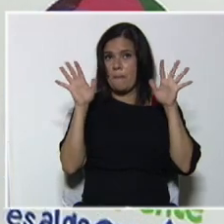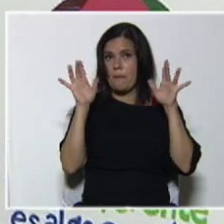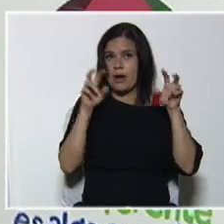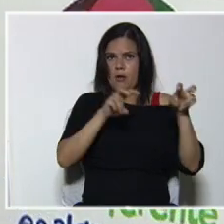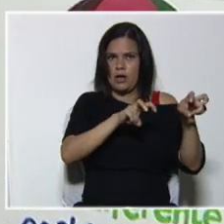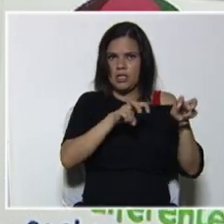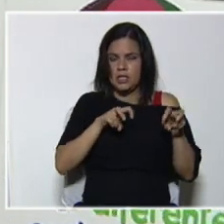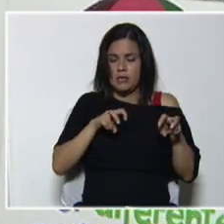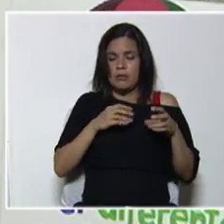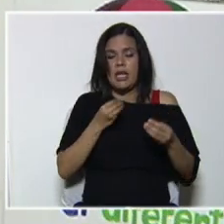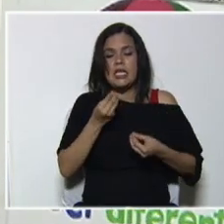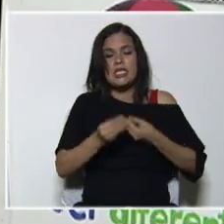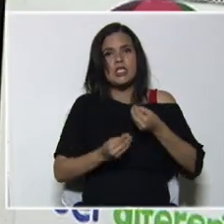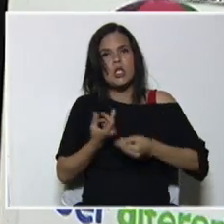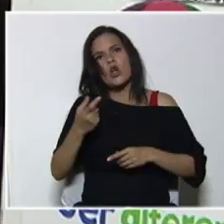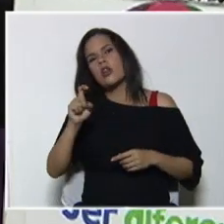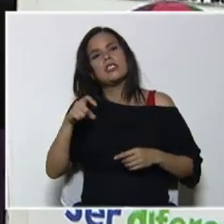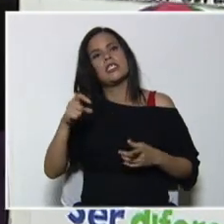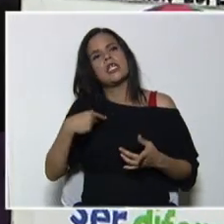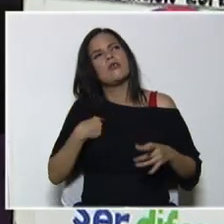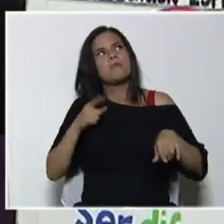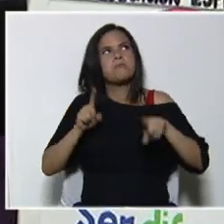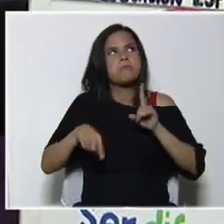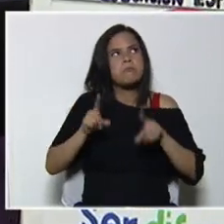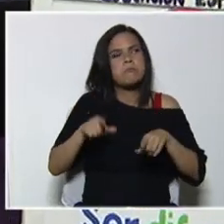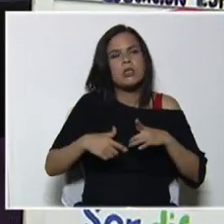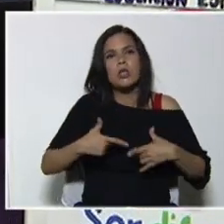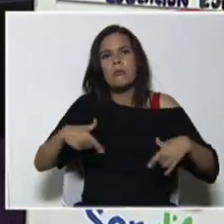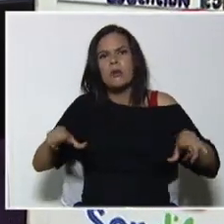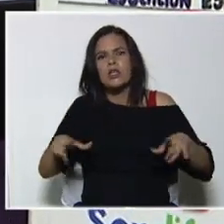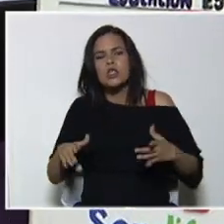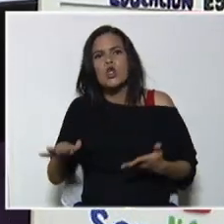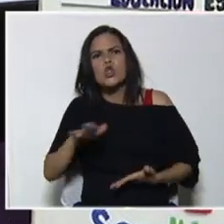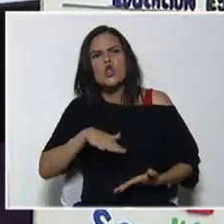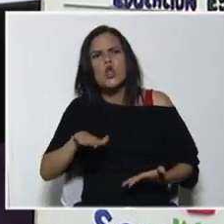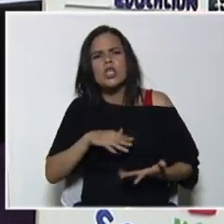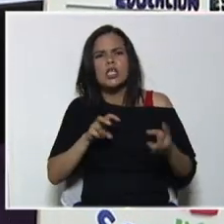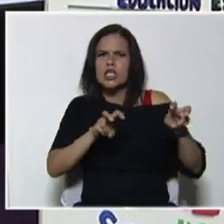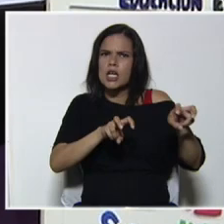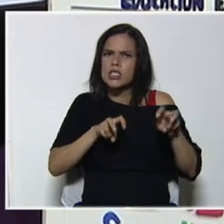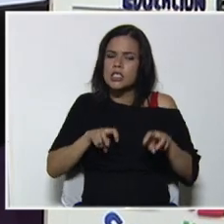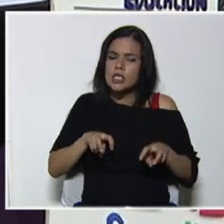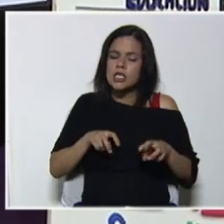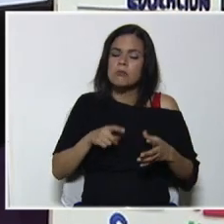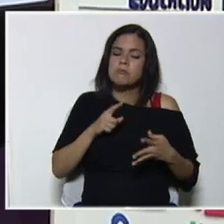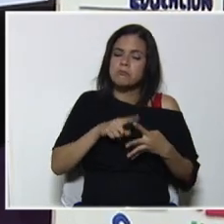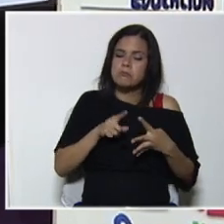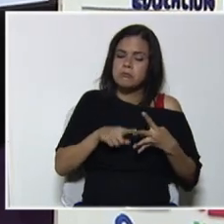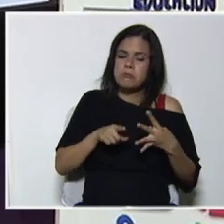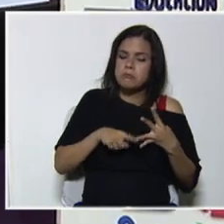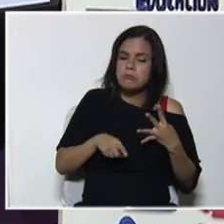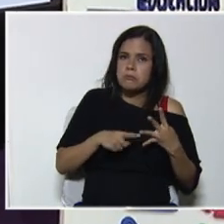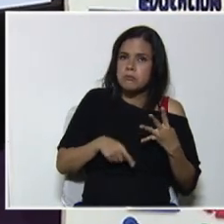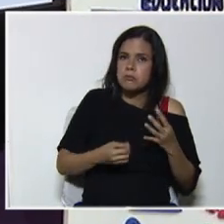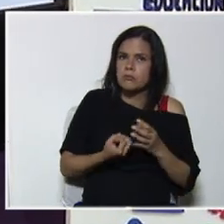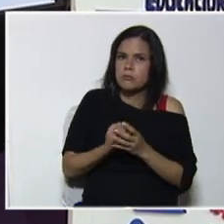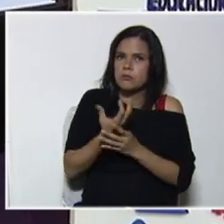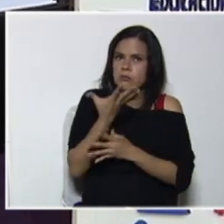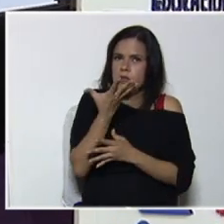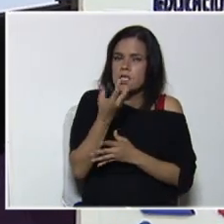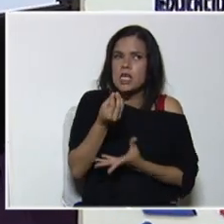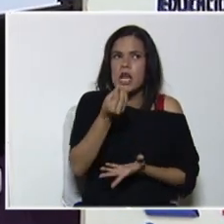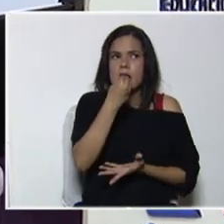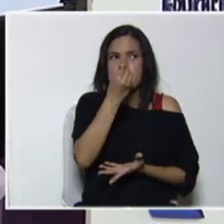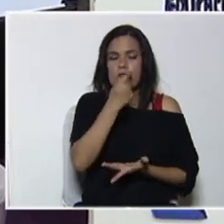lo necesario por crear, según sus espacios, un lugar donde hacer la siembra de algunos elementos, de algunos alimentos